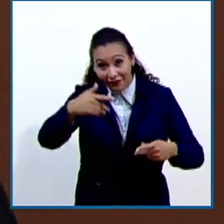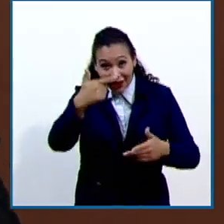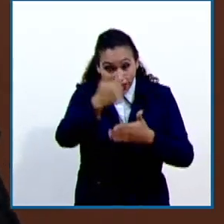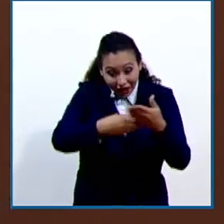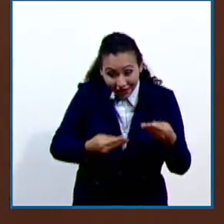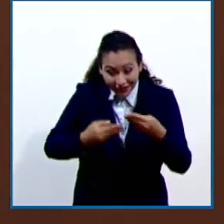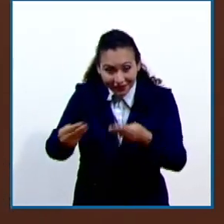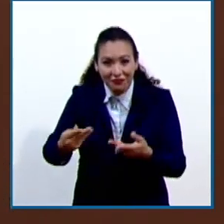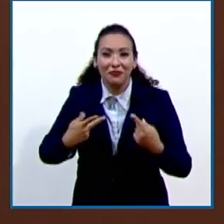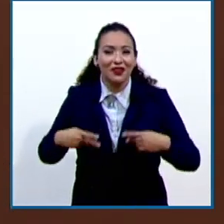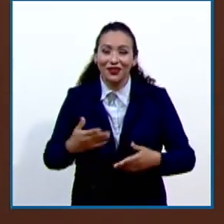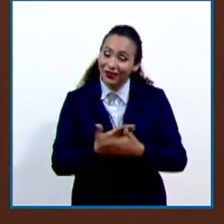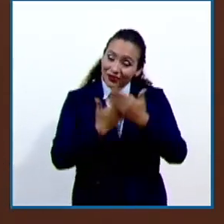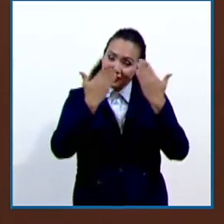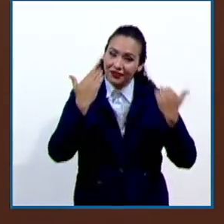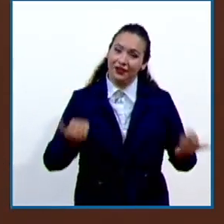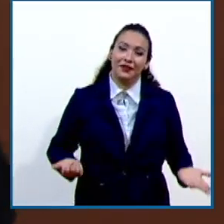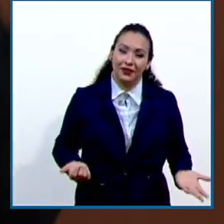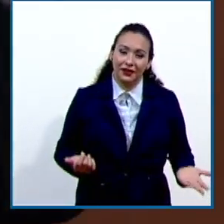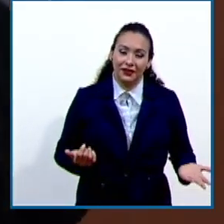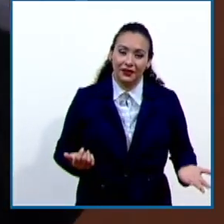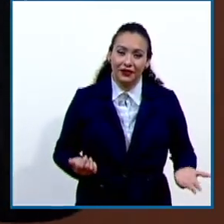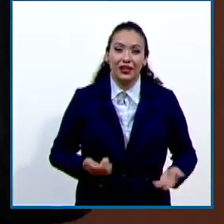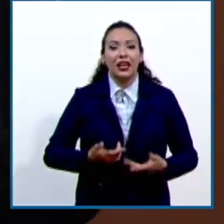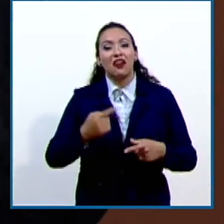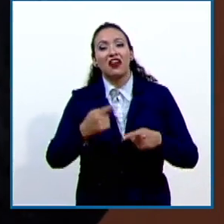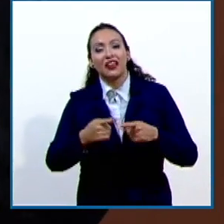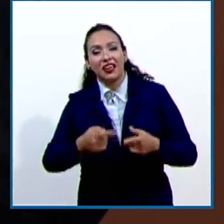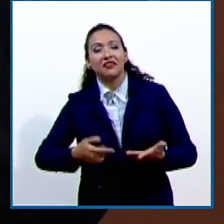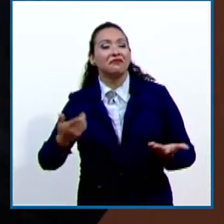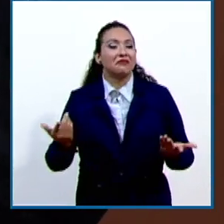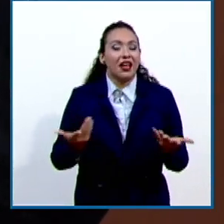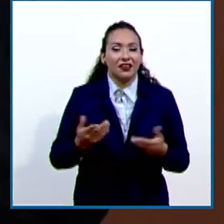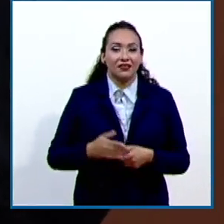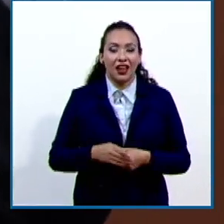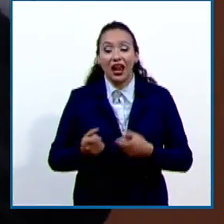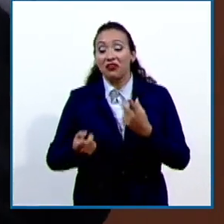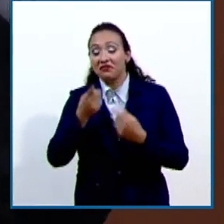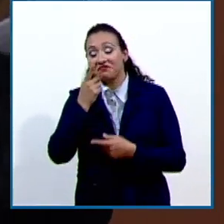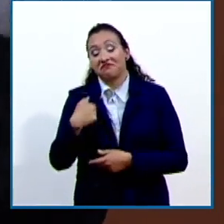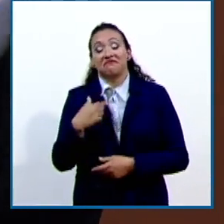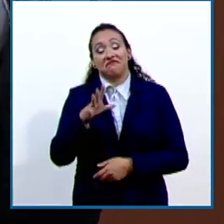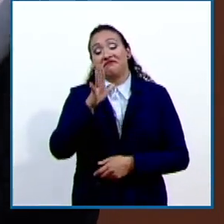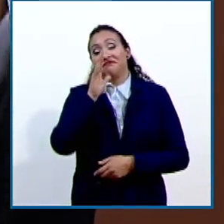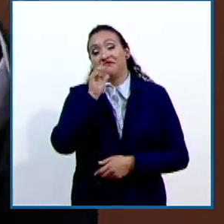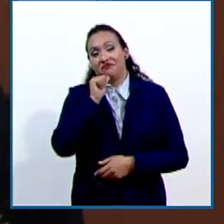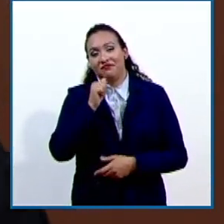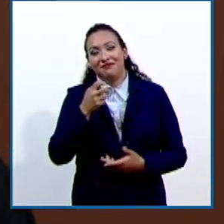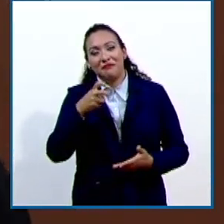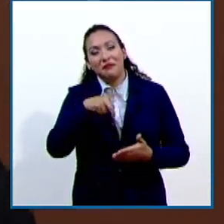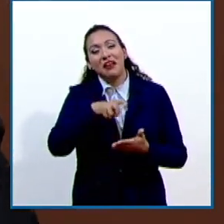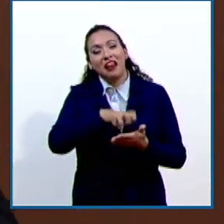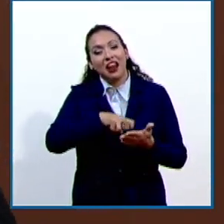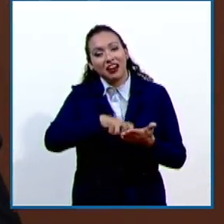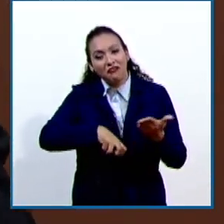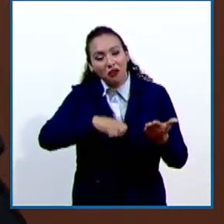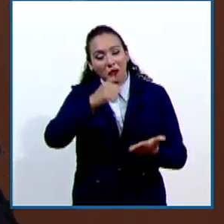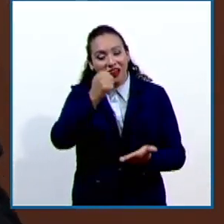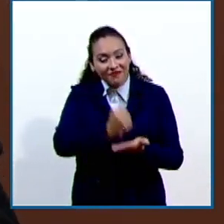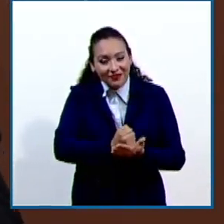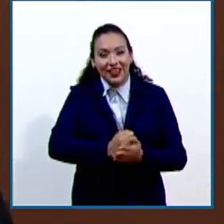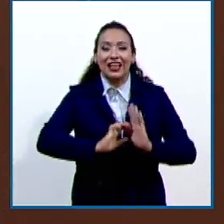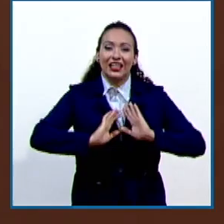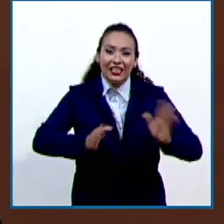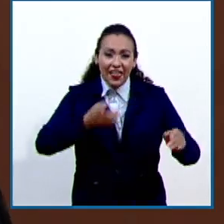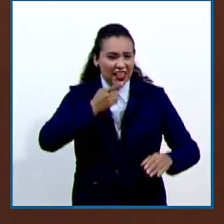divulgación. Y hoy el que le toca ejecutarlo dice, no puedo. Y no obstante, la reforma va. Están buscando el cómo